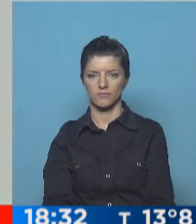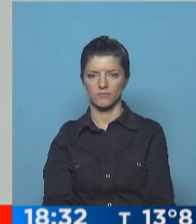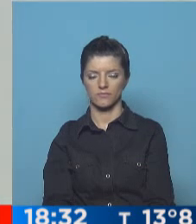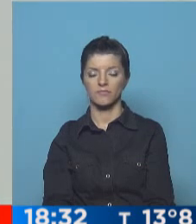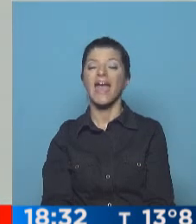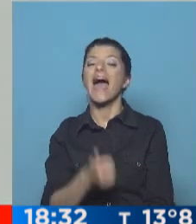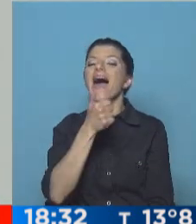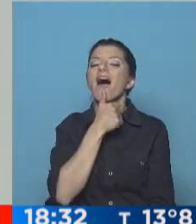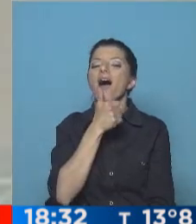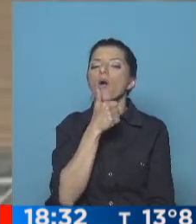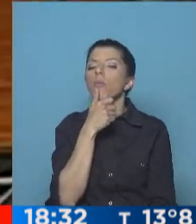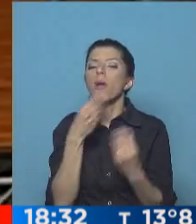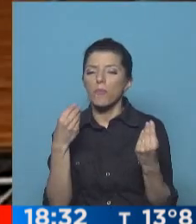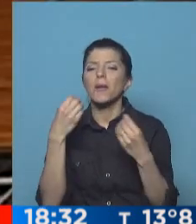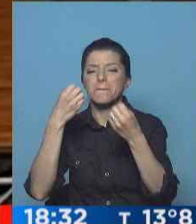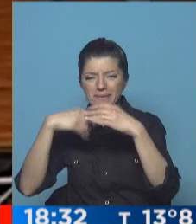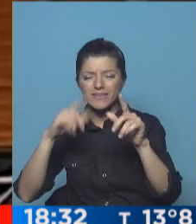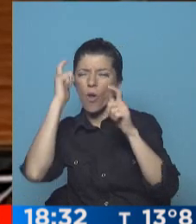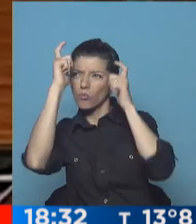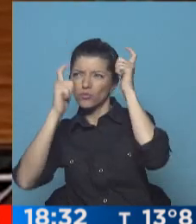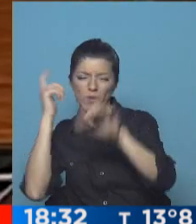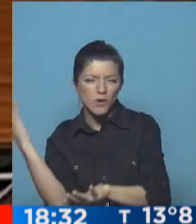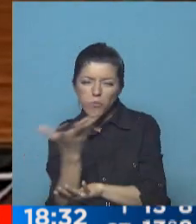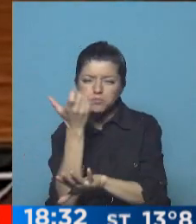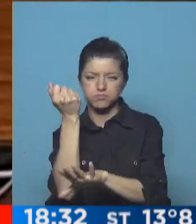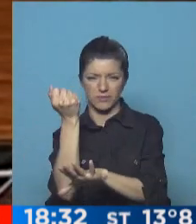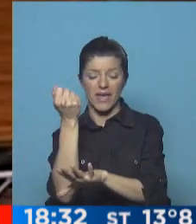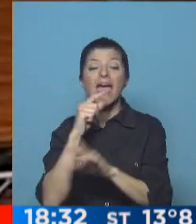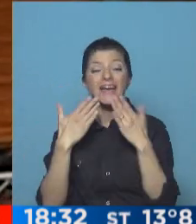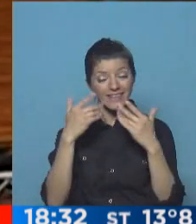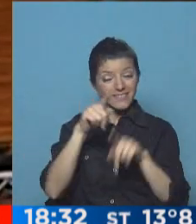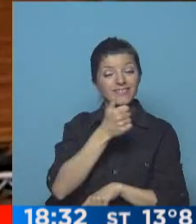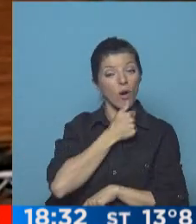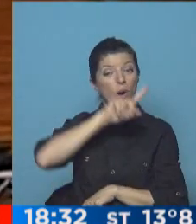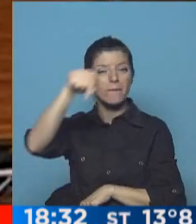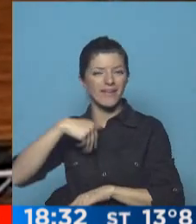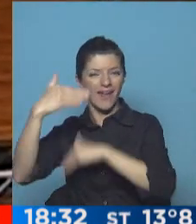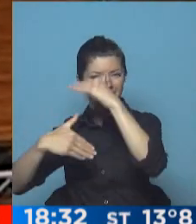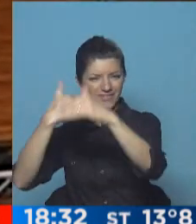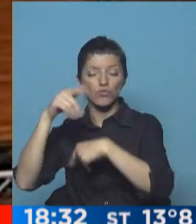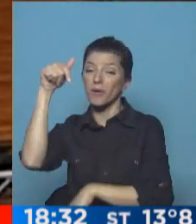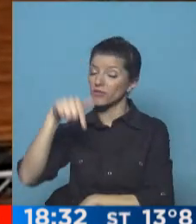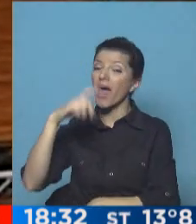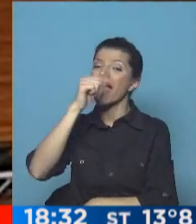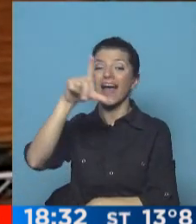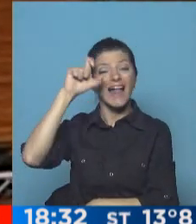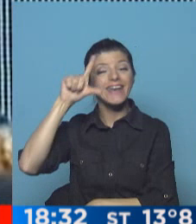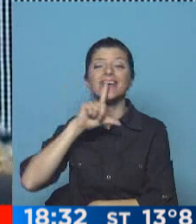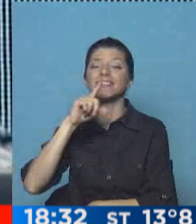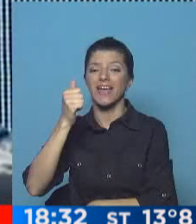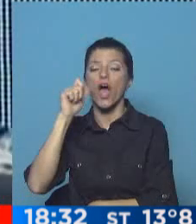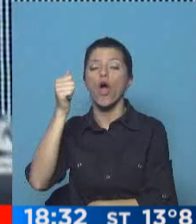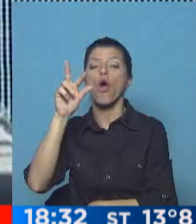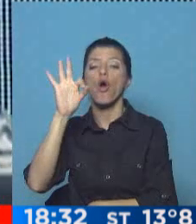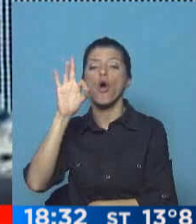Agua para empezar a soñar, agua que trae desarrollo. Por eso nos comunicamos ahora con la ciudad de Caleta, Olivia, porque